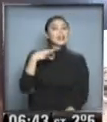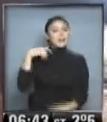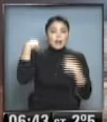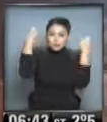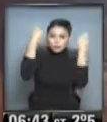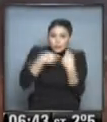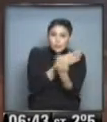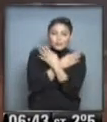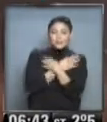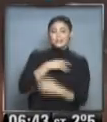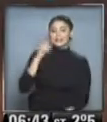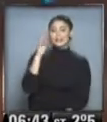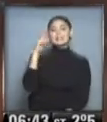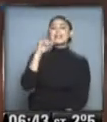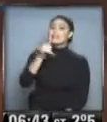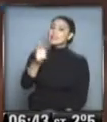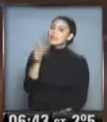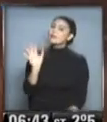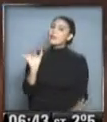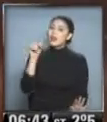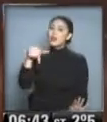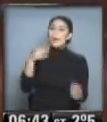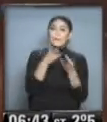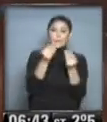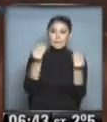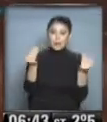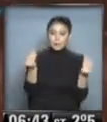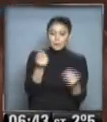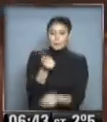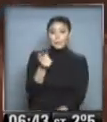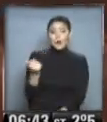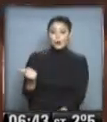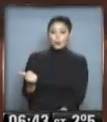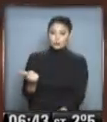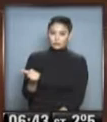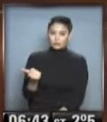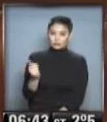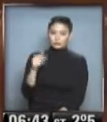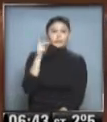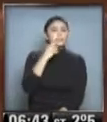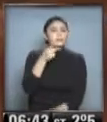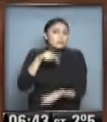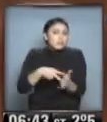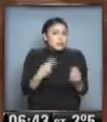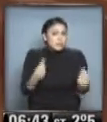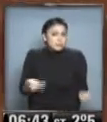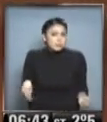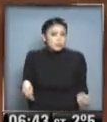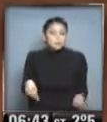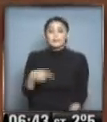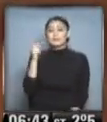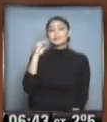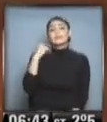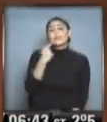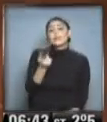hoy, Mucha ropa, pero poco contenido de vapor de agua en el aire. ¿Y eso qué quiere decir? Que no hay